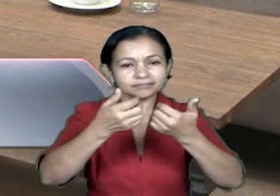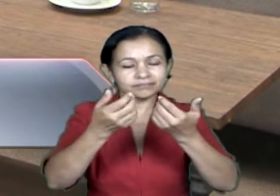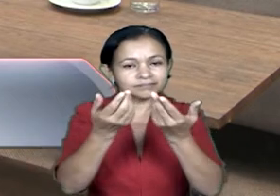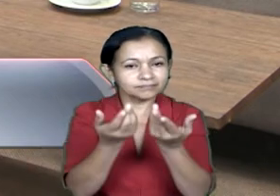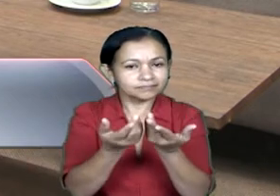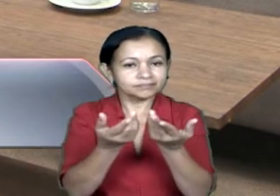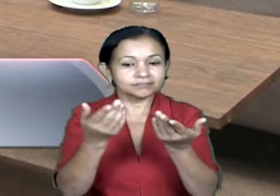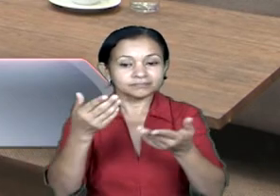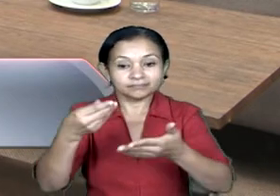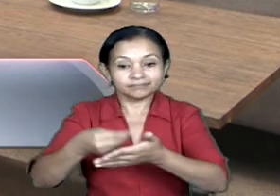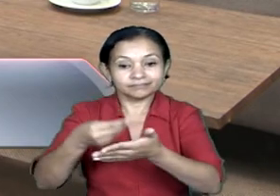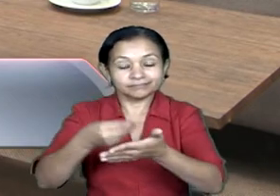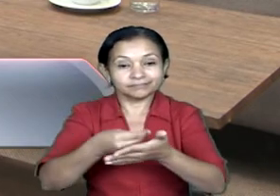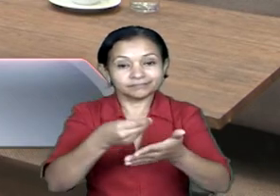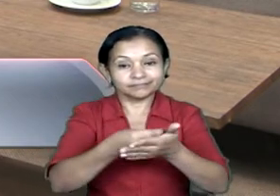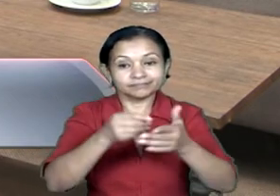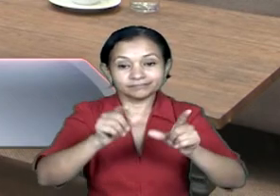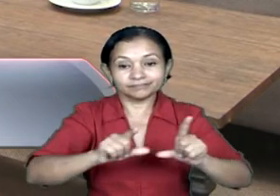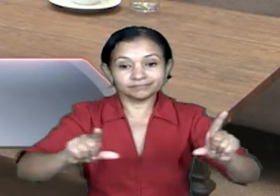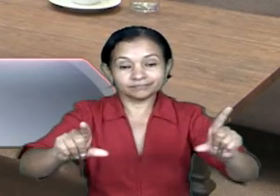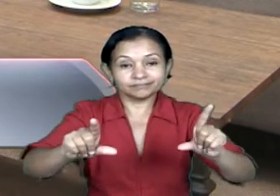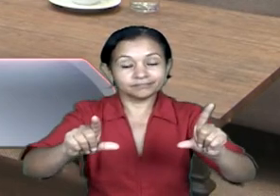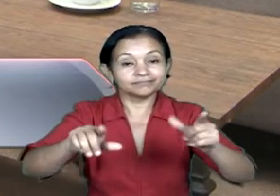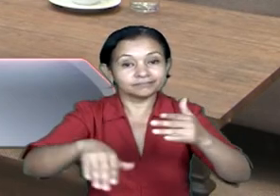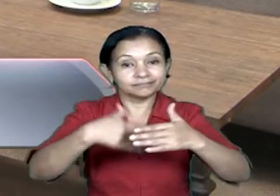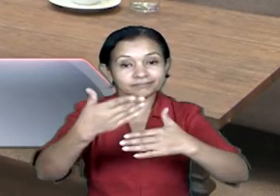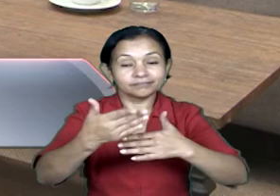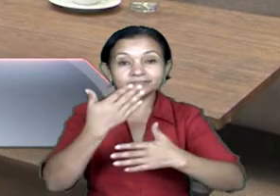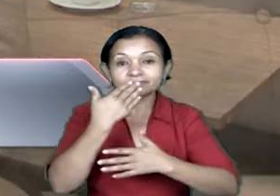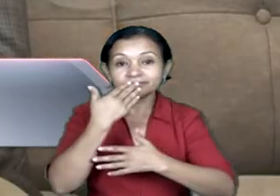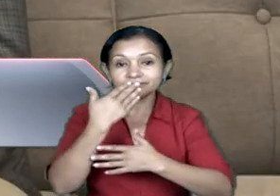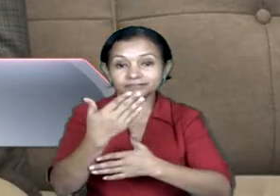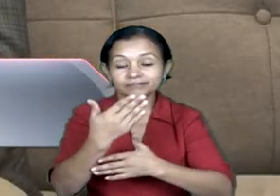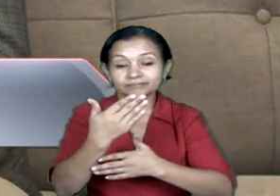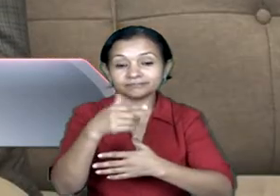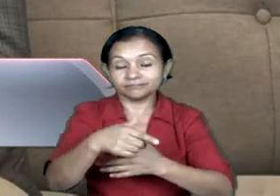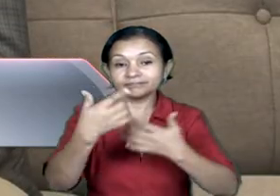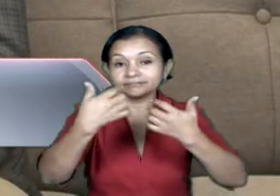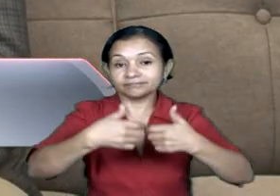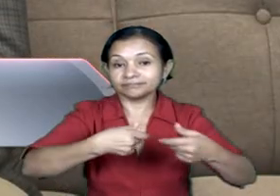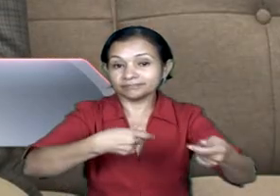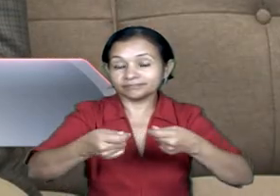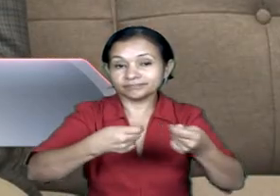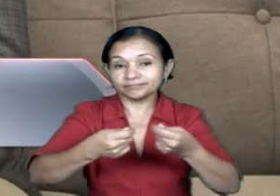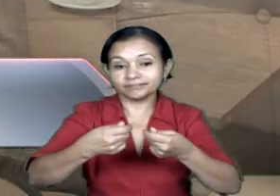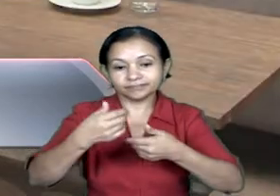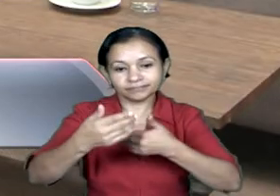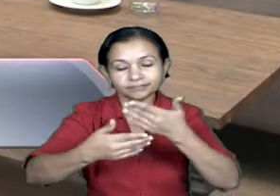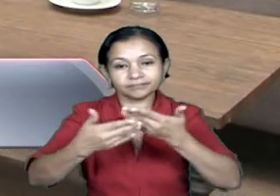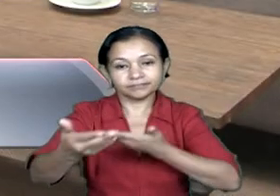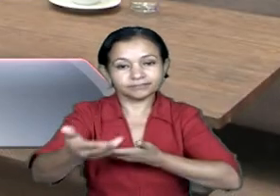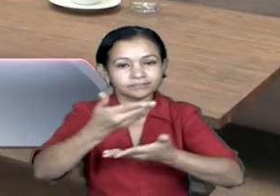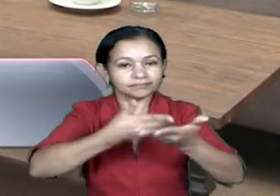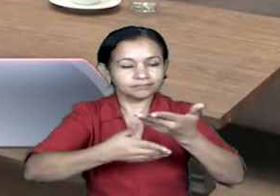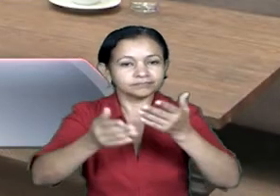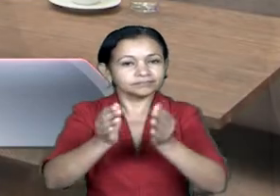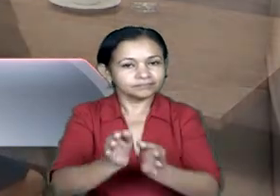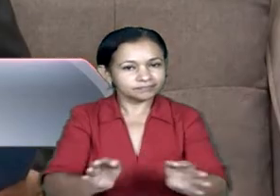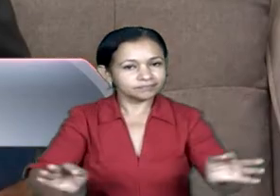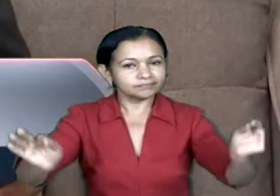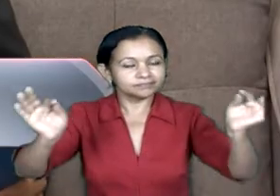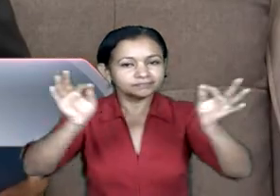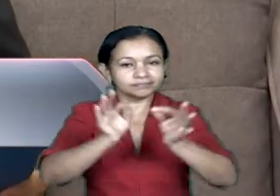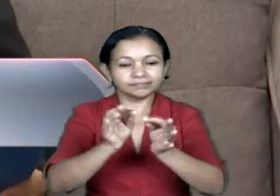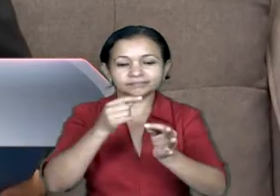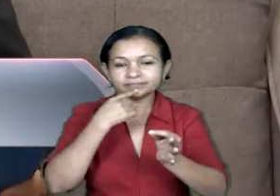bienes raíces, ¿no? Acá es el buen momento de hacer inversiones. y ese proceso de intercambio, porque es muy importante destacar